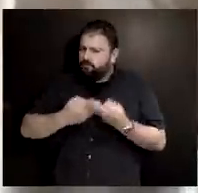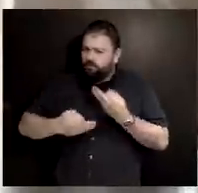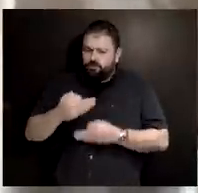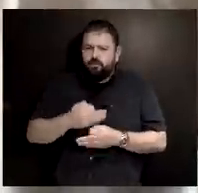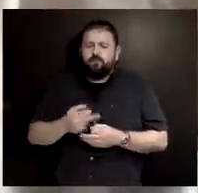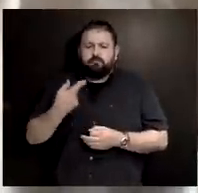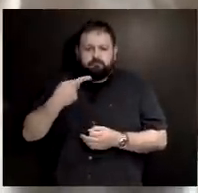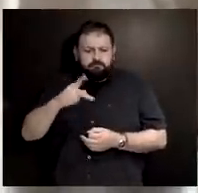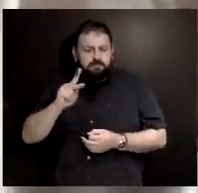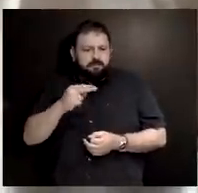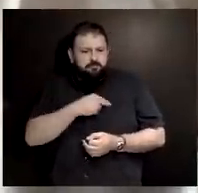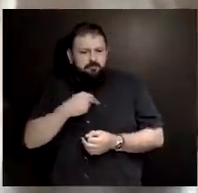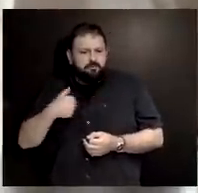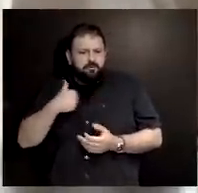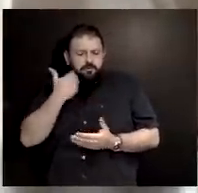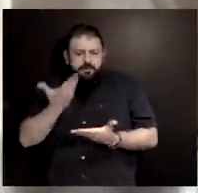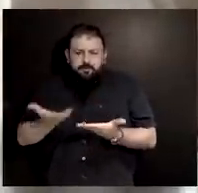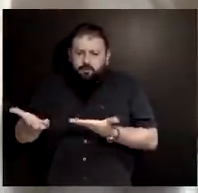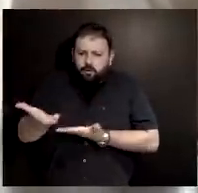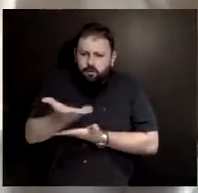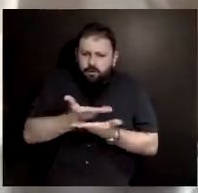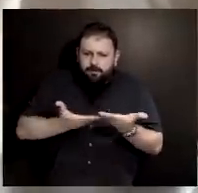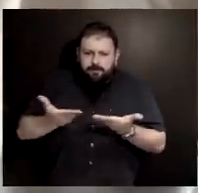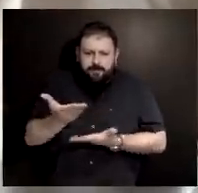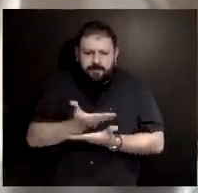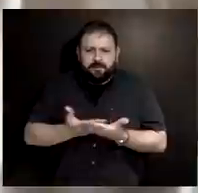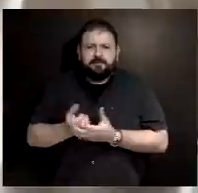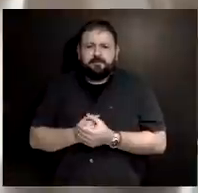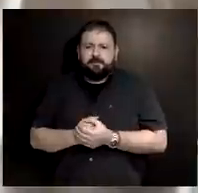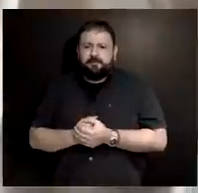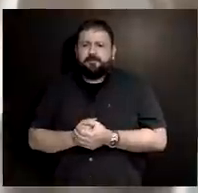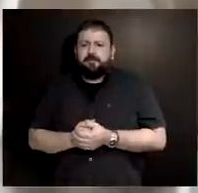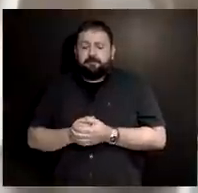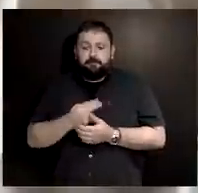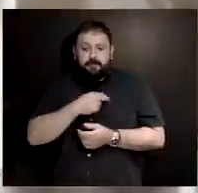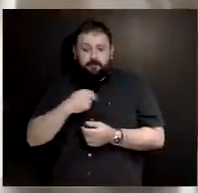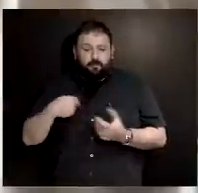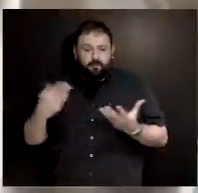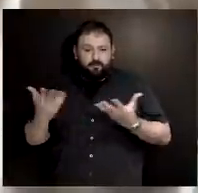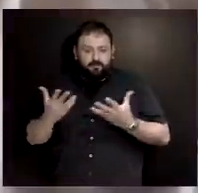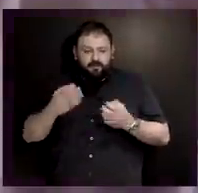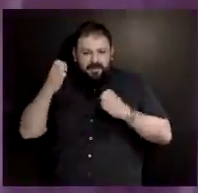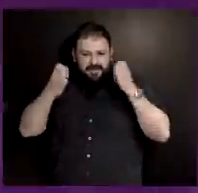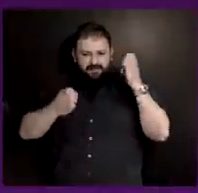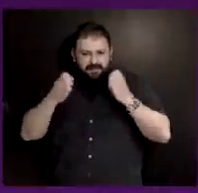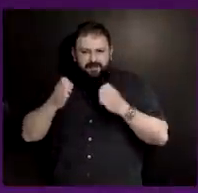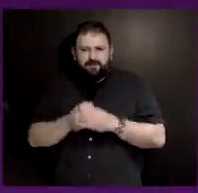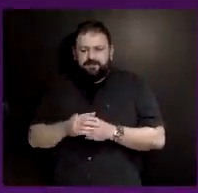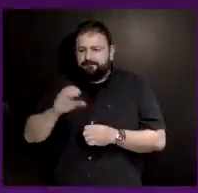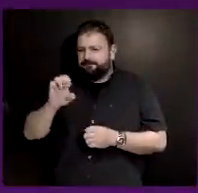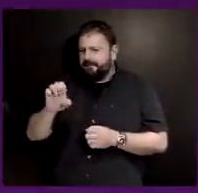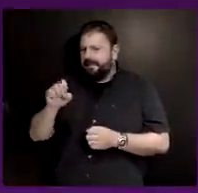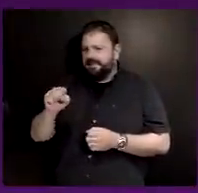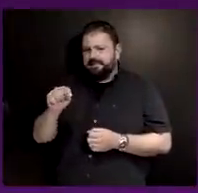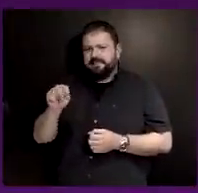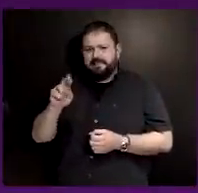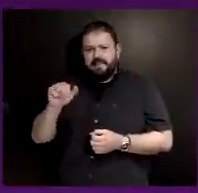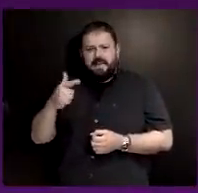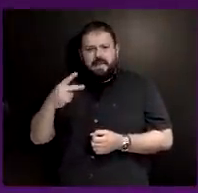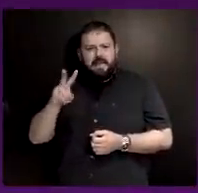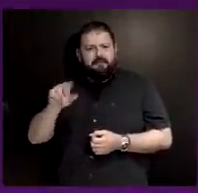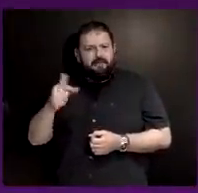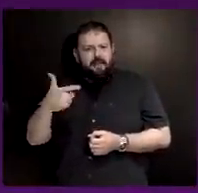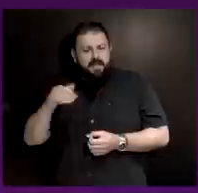queremos compartirles primero que nada las sedes de las extravaganas que empezarán en febrero a partir de las extravaganas